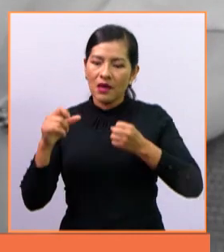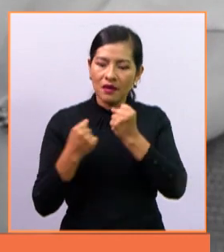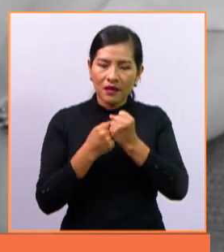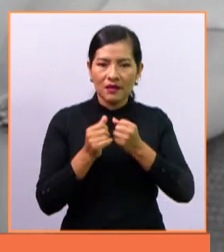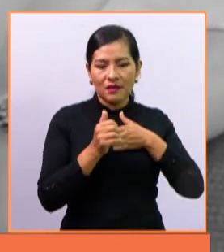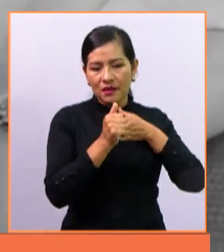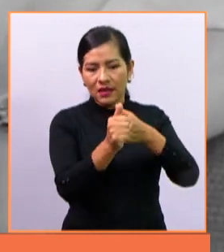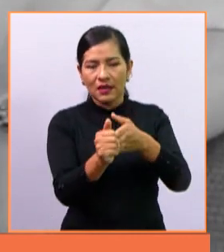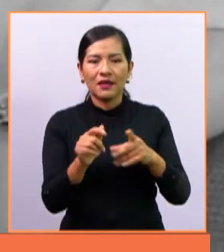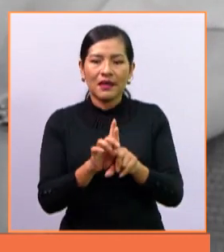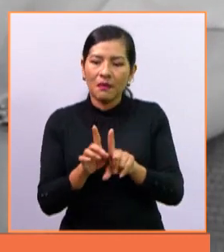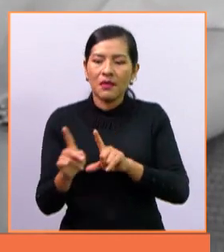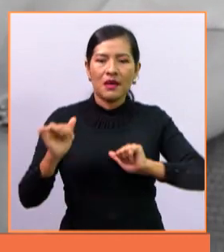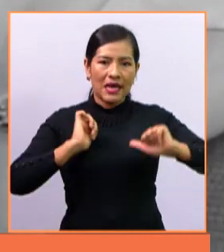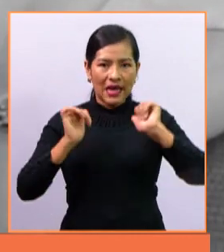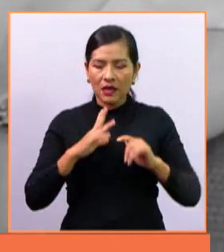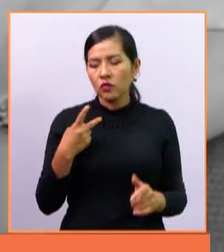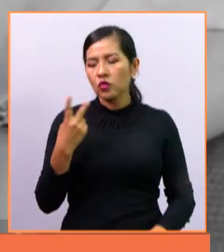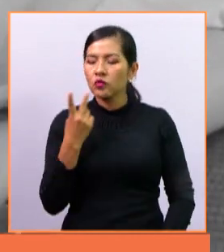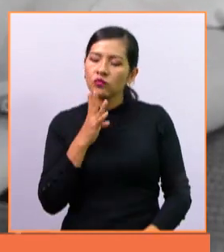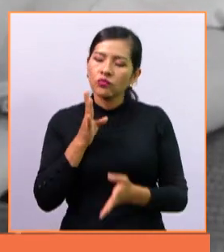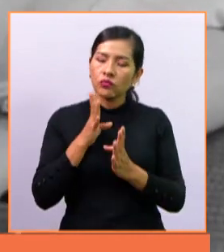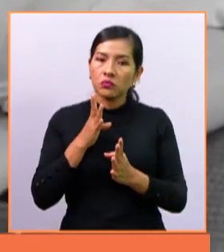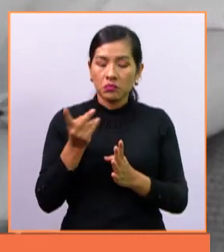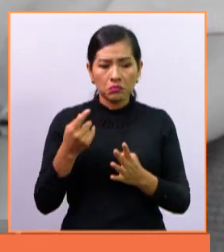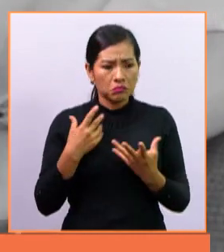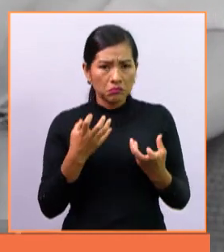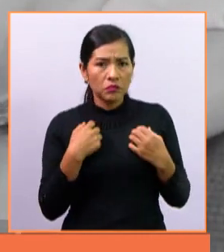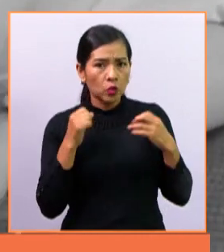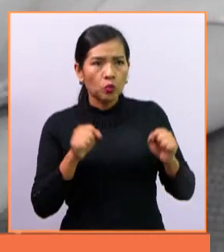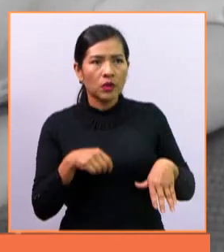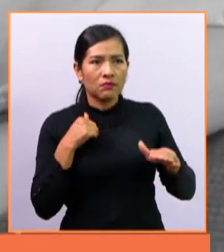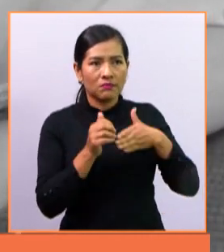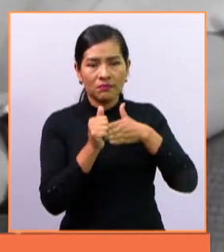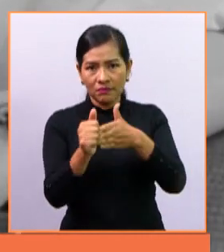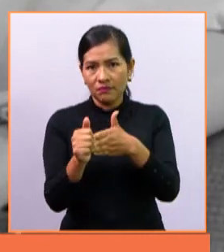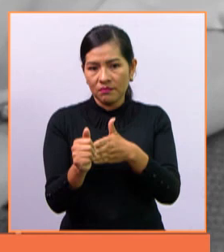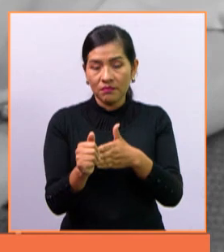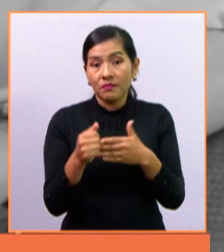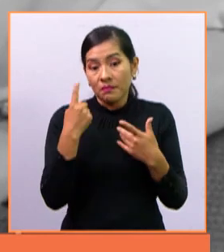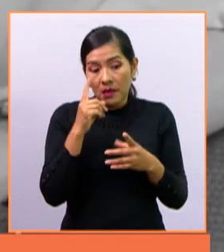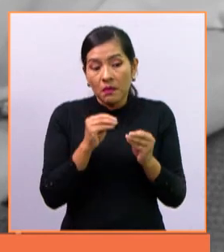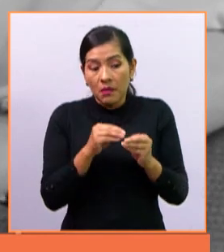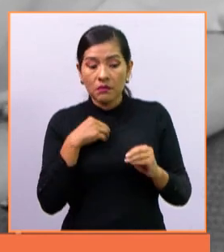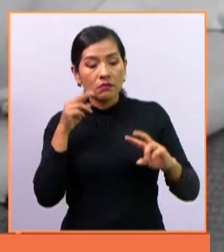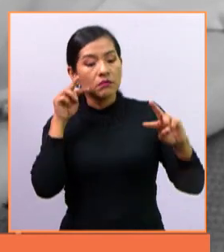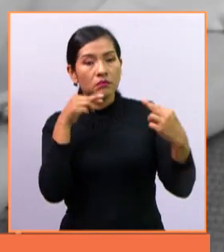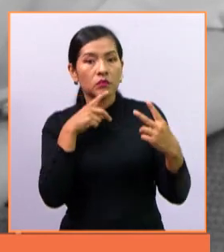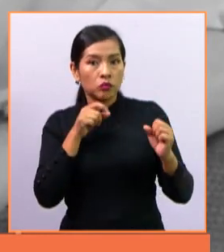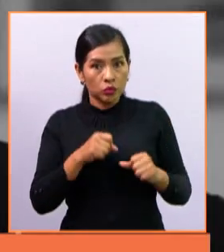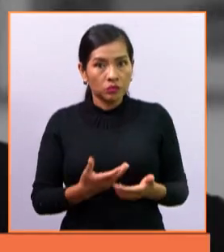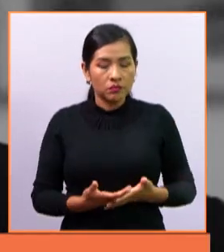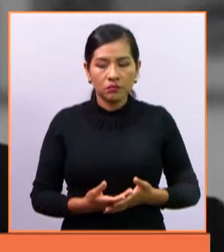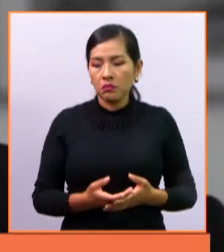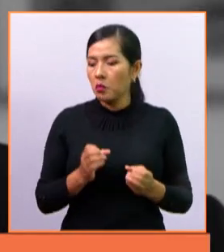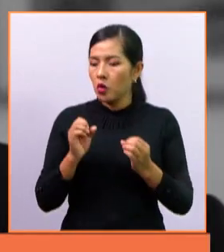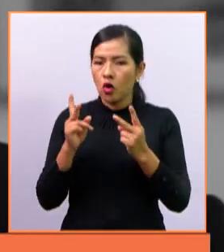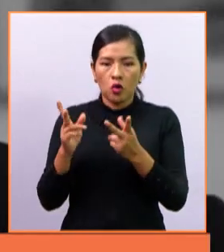y conversamos y ella me dice, yo la puedo dirigir para tener otro punto de vista, ¿no? Y yo digo,